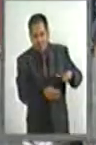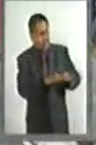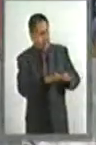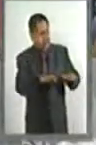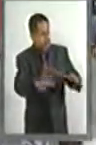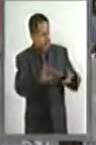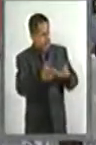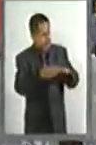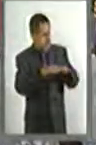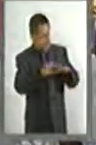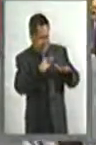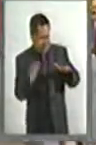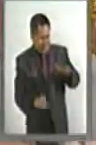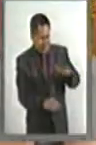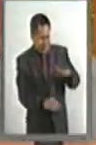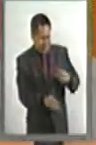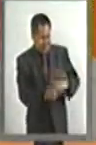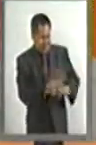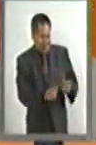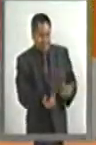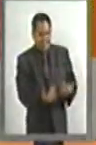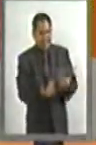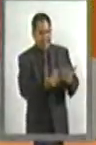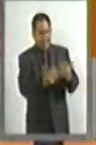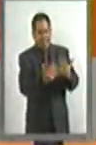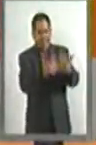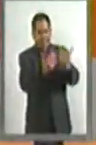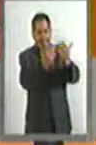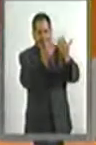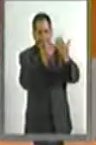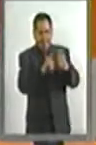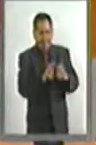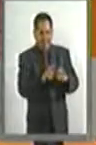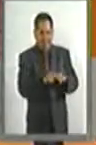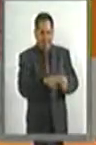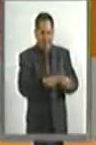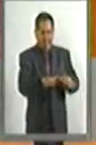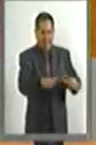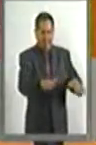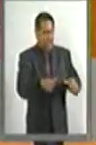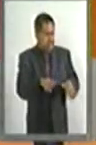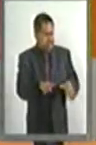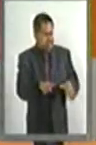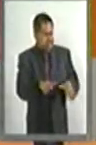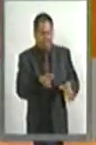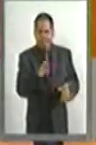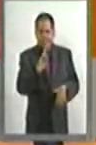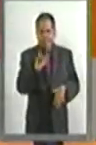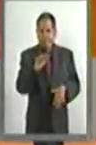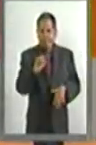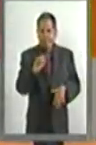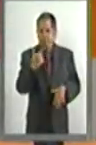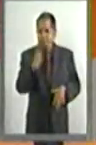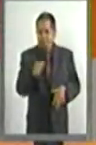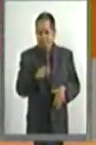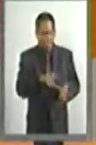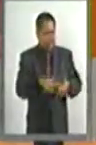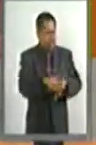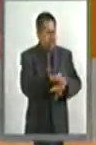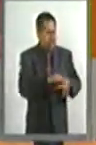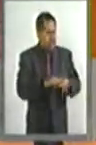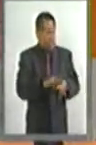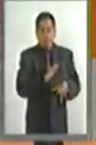nacional que emiten gases a la atmósfera y líquidos al subsuelo, que se convierten en biogás y a su vez